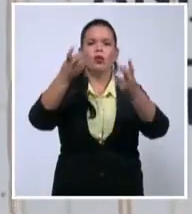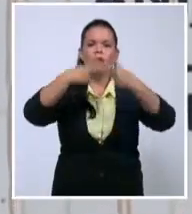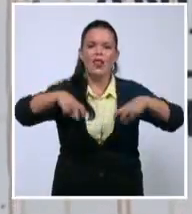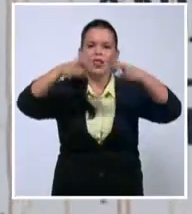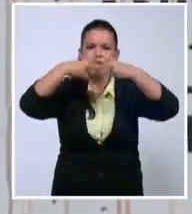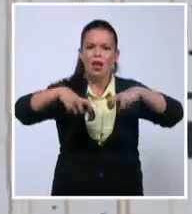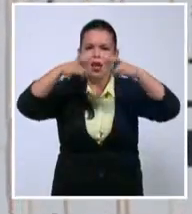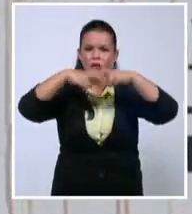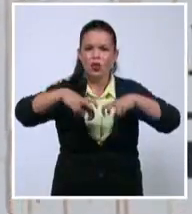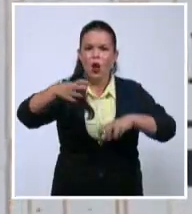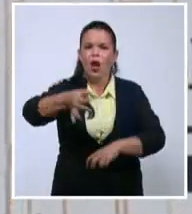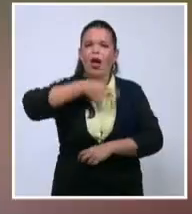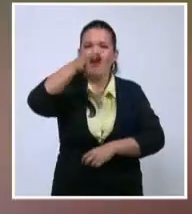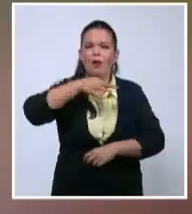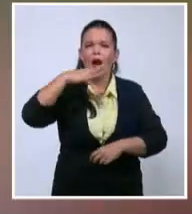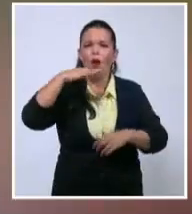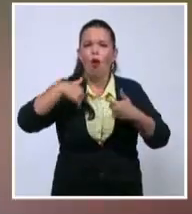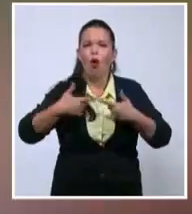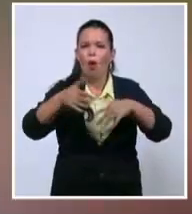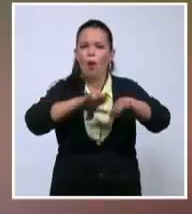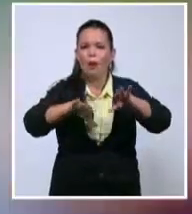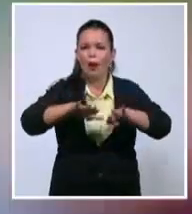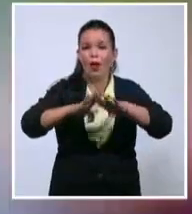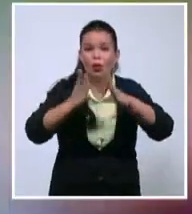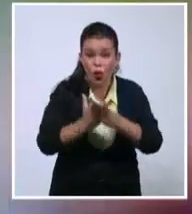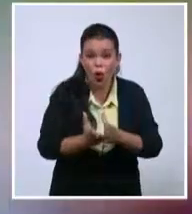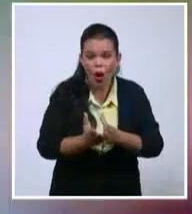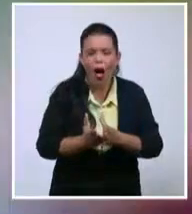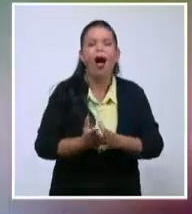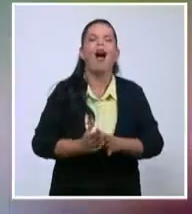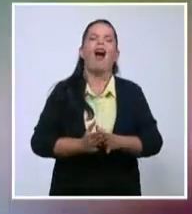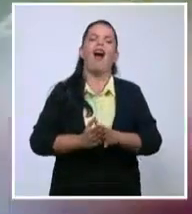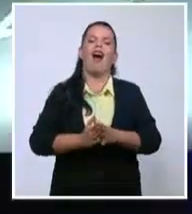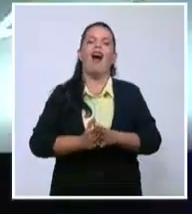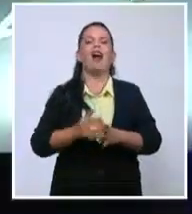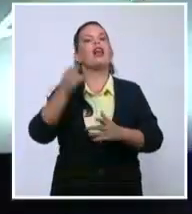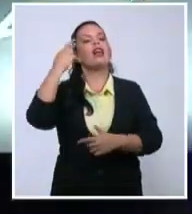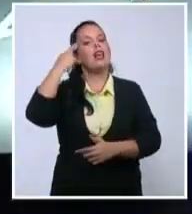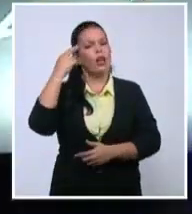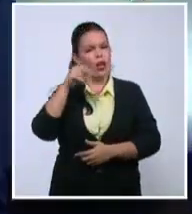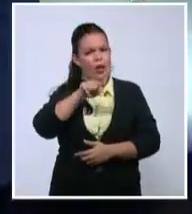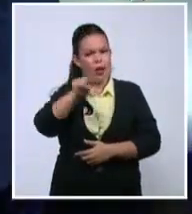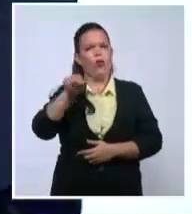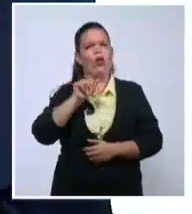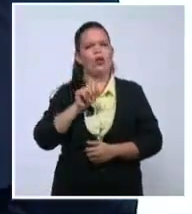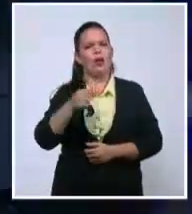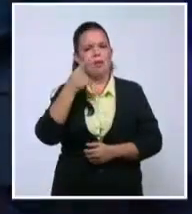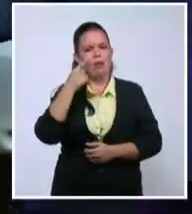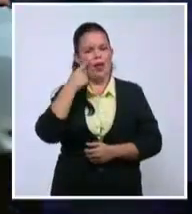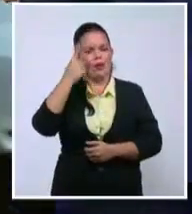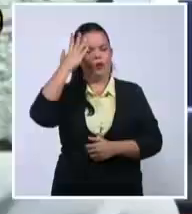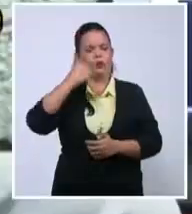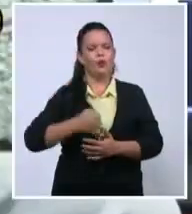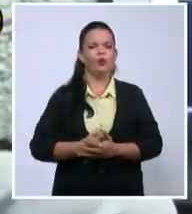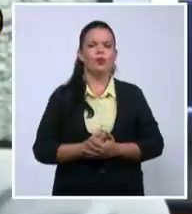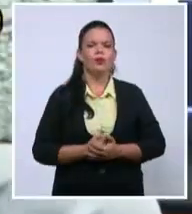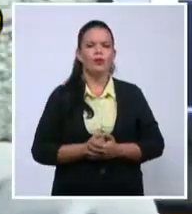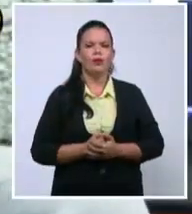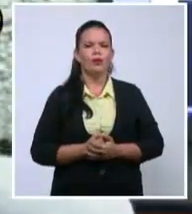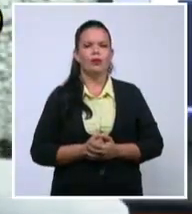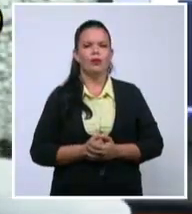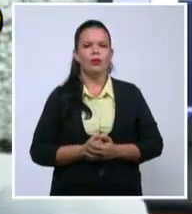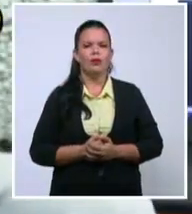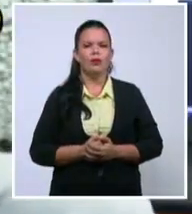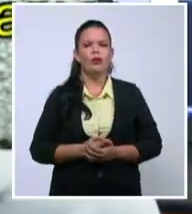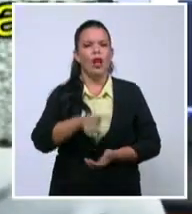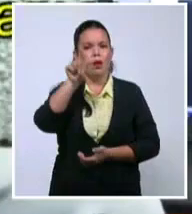todo? Vamos a recordar un detalle específicamente de algo que ellos dijeron. Vamos a ver, adelante. Bueno, la persona que me